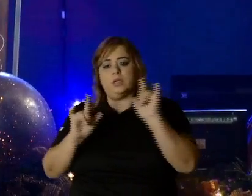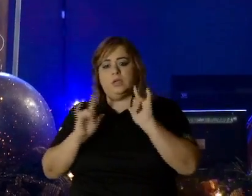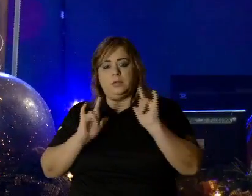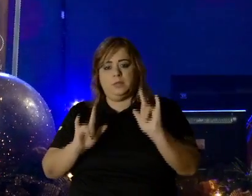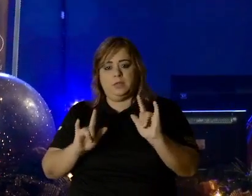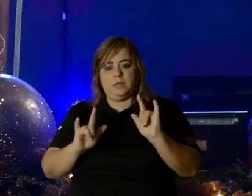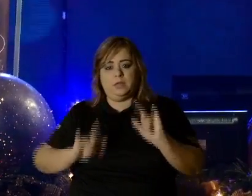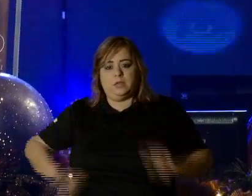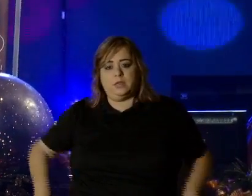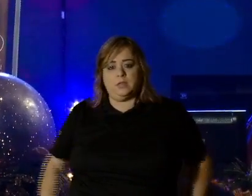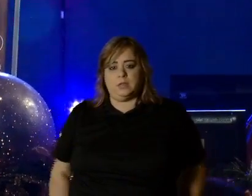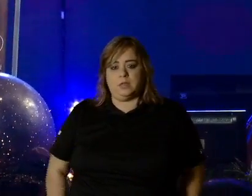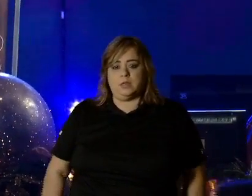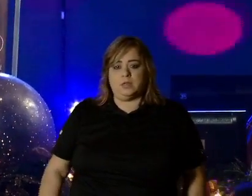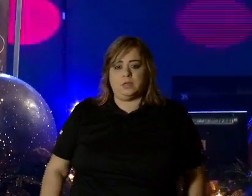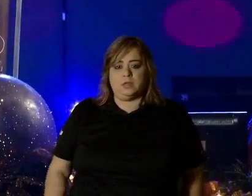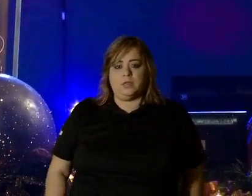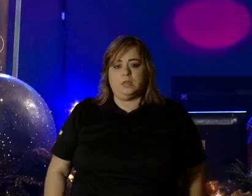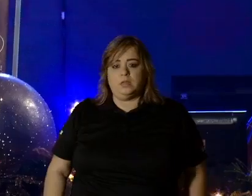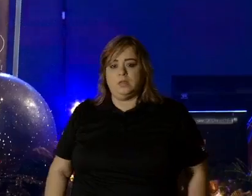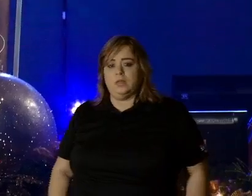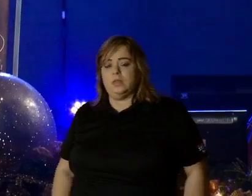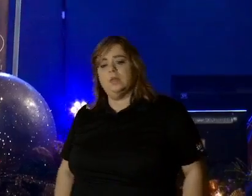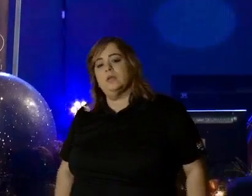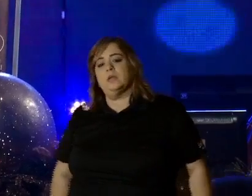hay dentro de